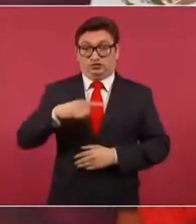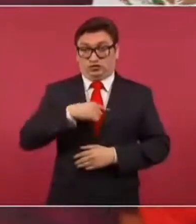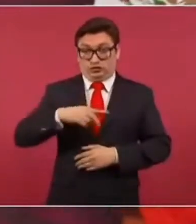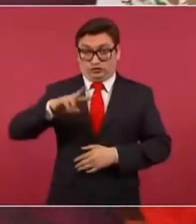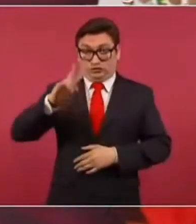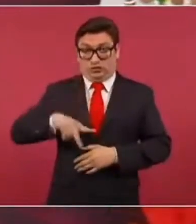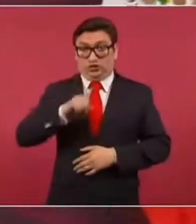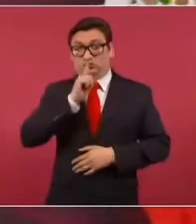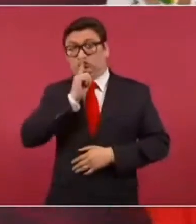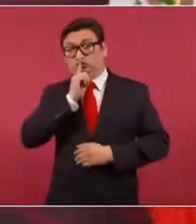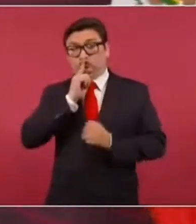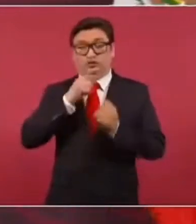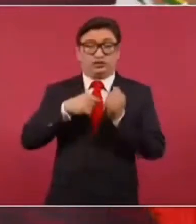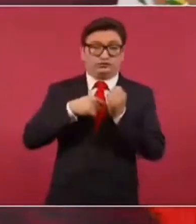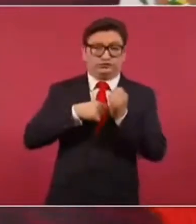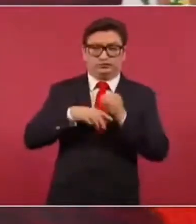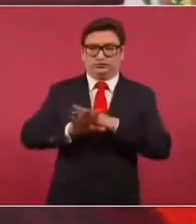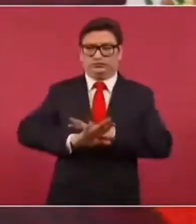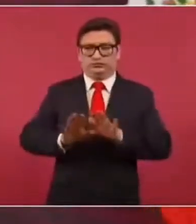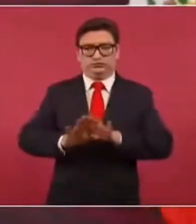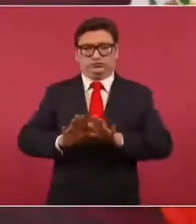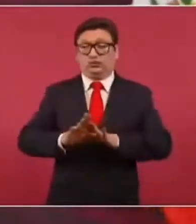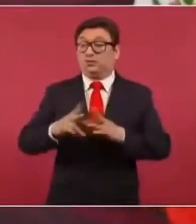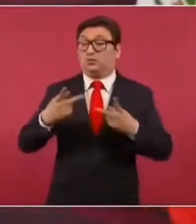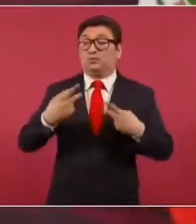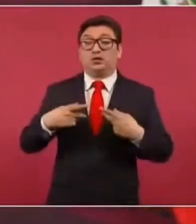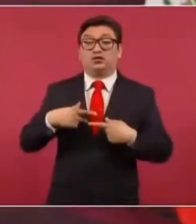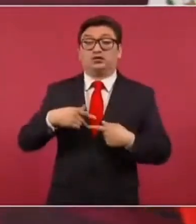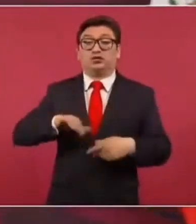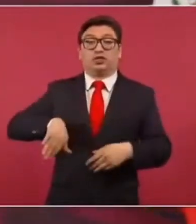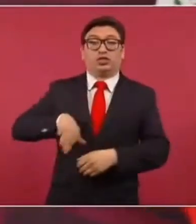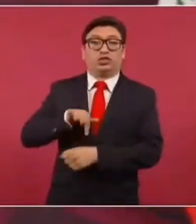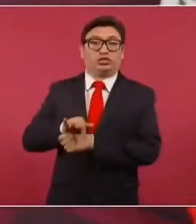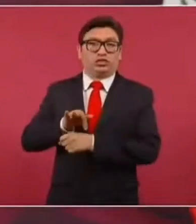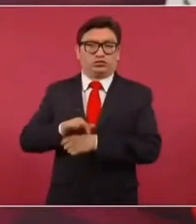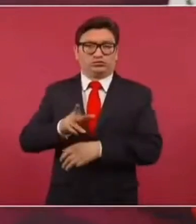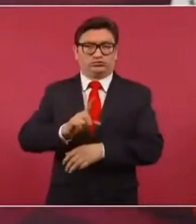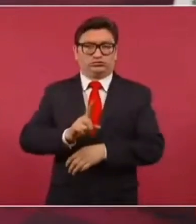verdad. No vamos a proteger a nadie.